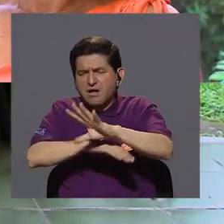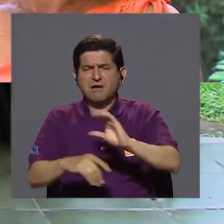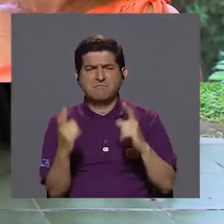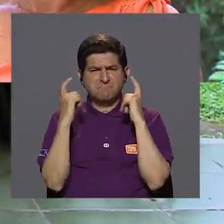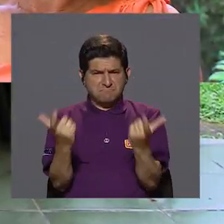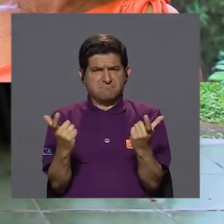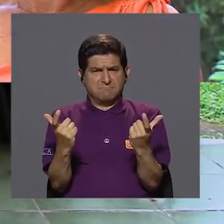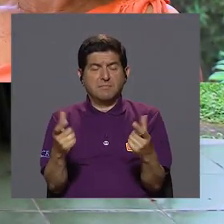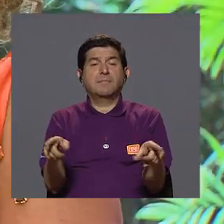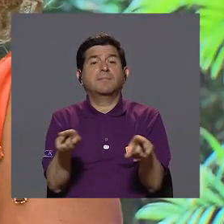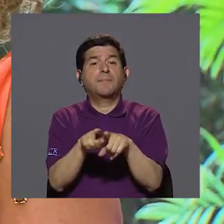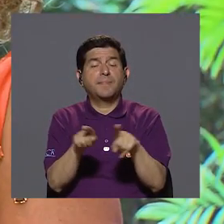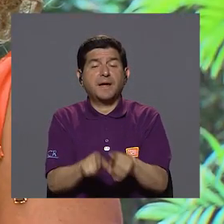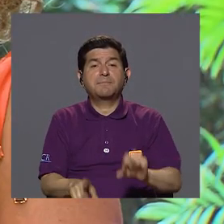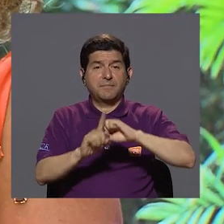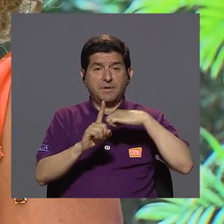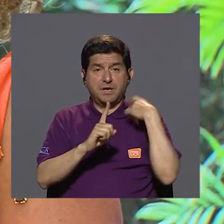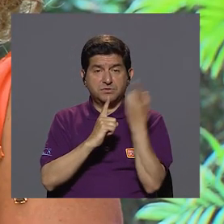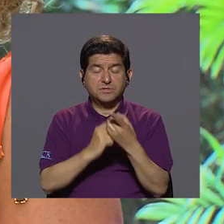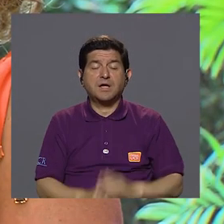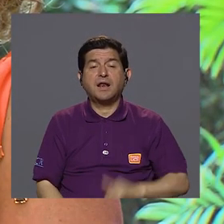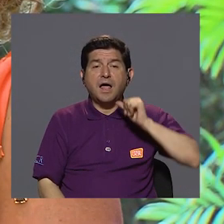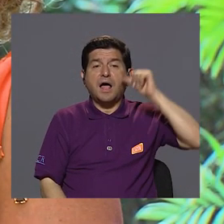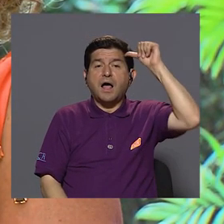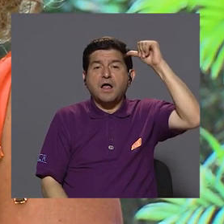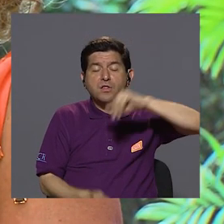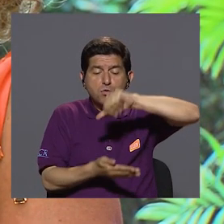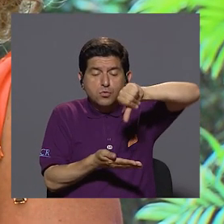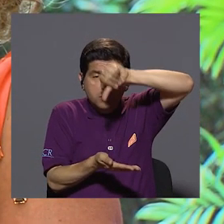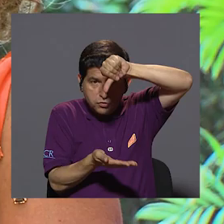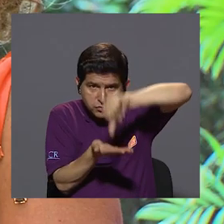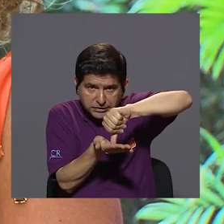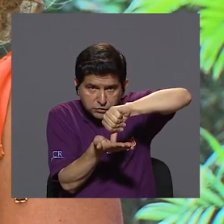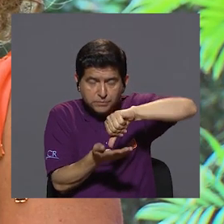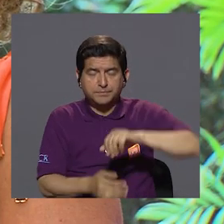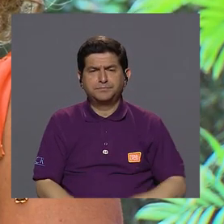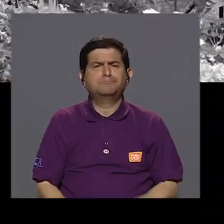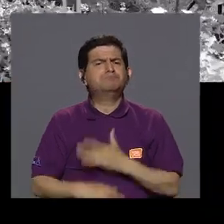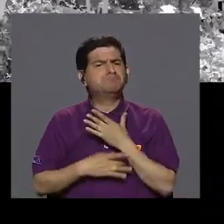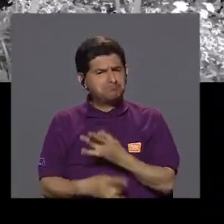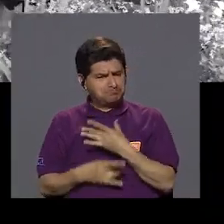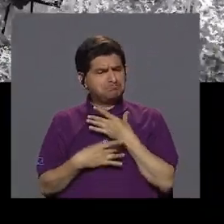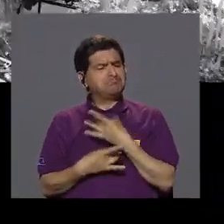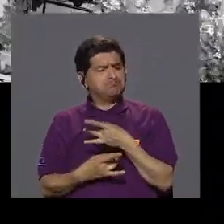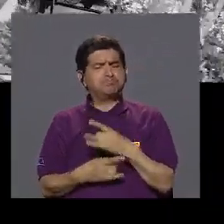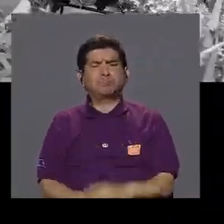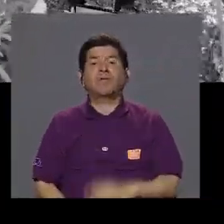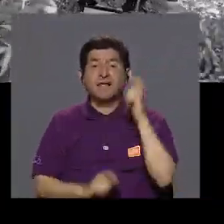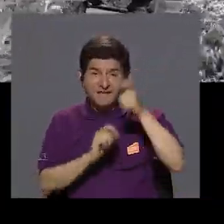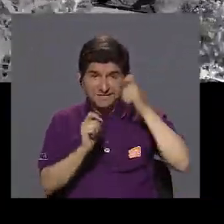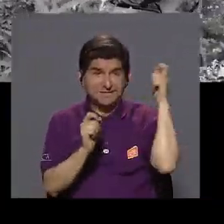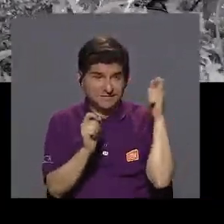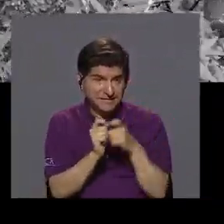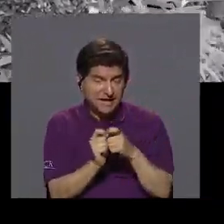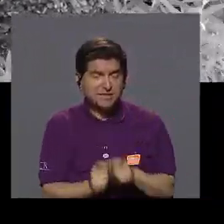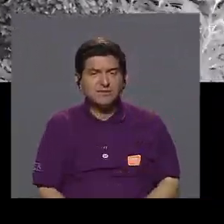fuerte, y también una sociedad muy adultocéntrica. Entonces, es muy interesante